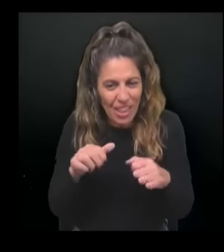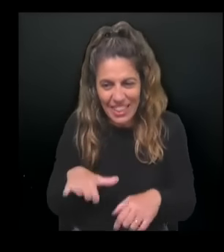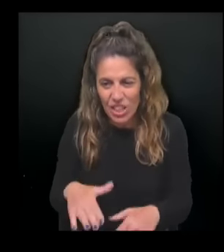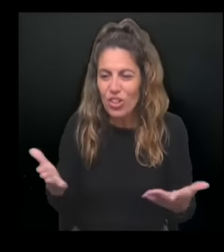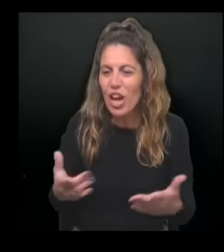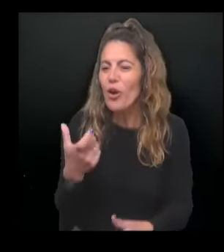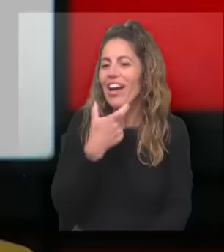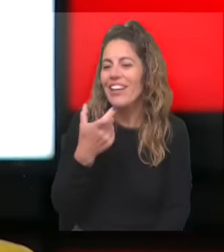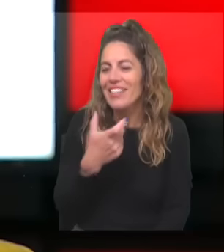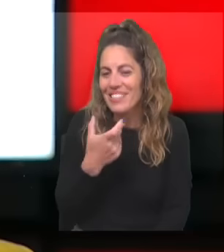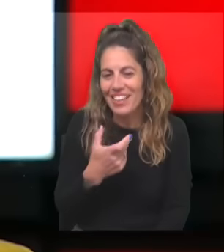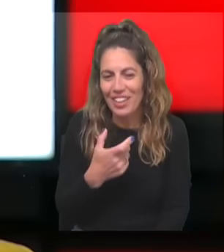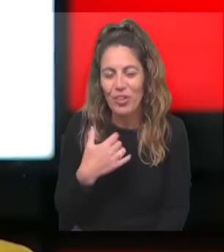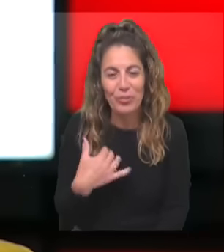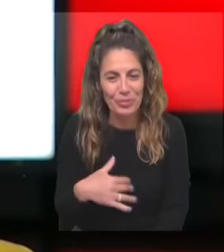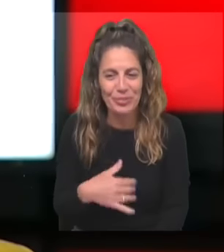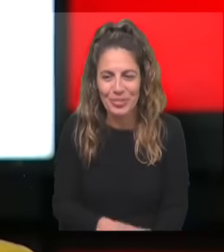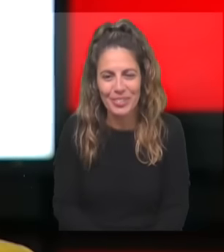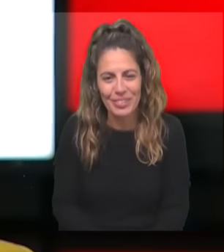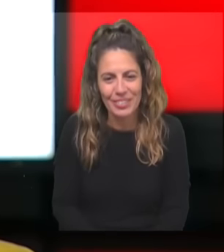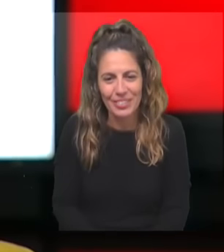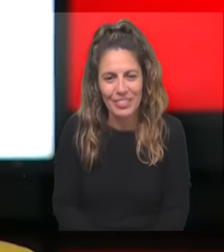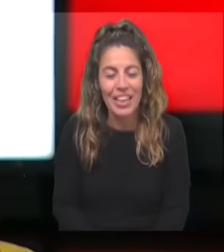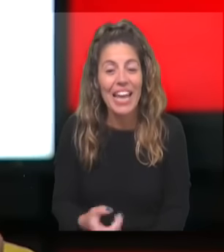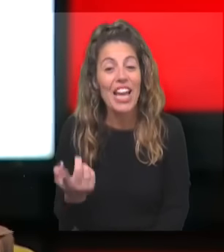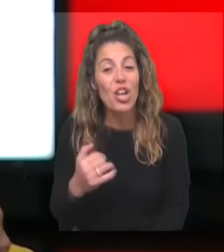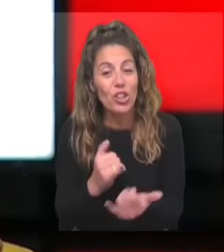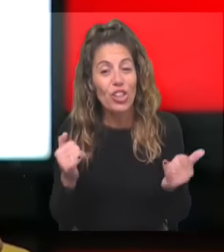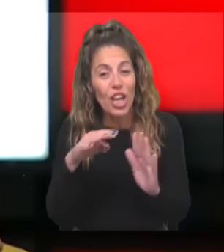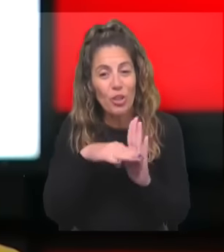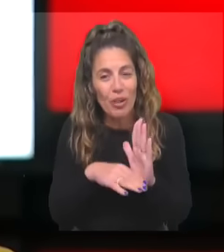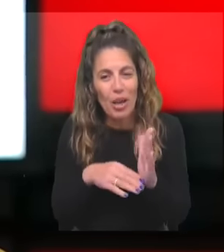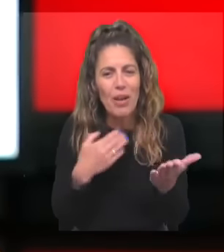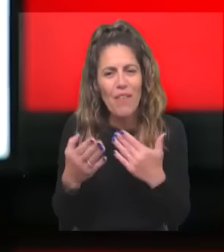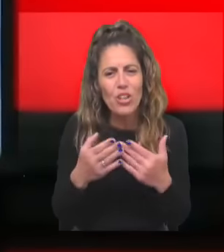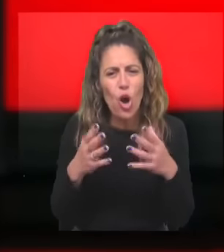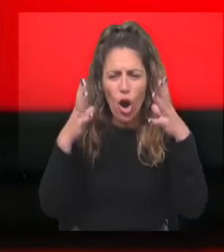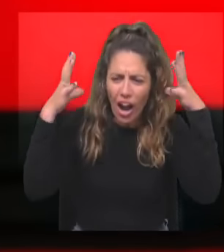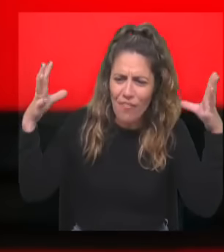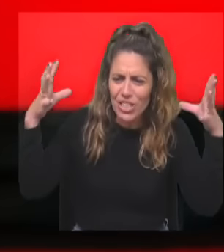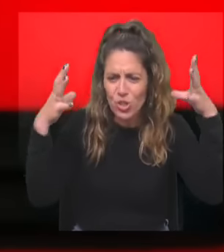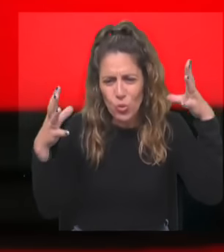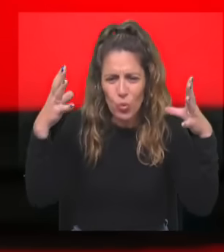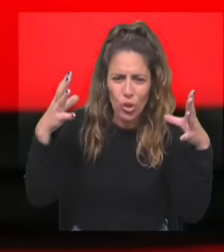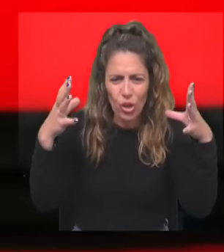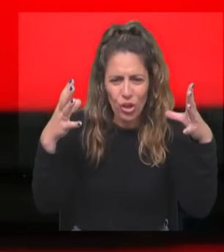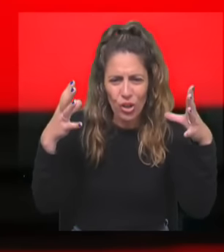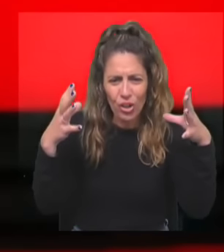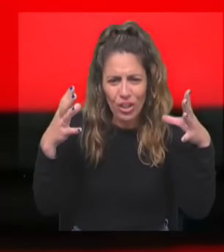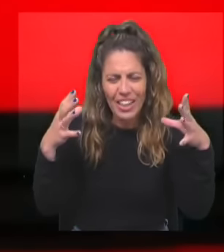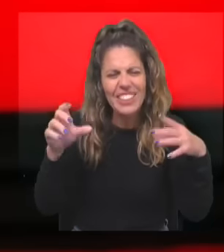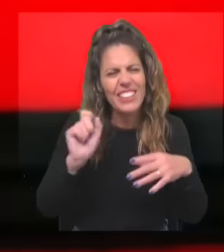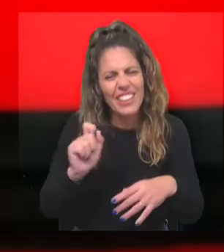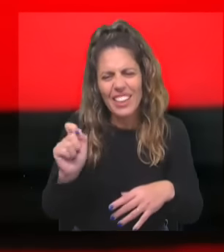risa? Chao. El otro día en tu programa alguien habló acá de los cabezudos. ¿Quién sí, fue? Sí, fue. ¿Quién fue? Porque